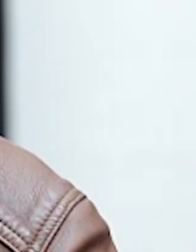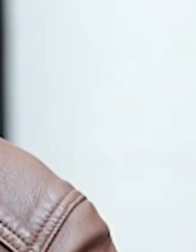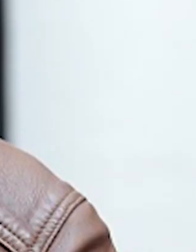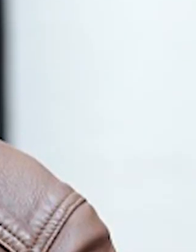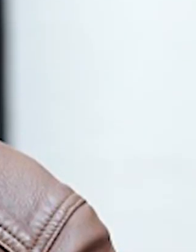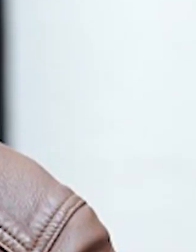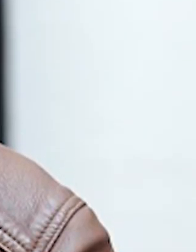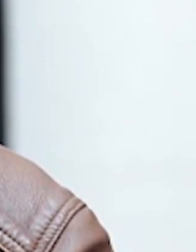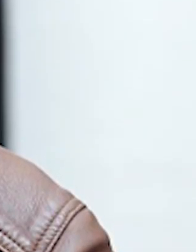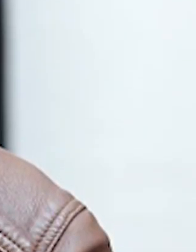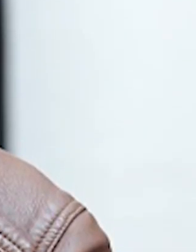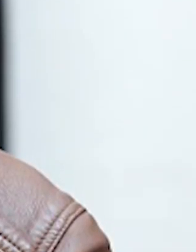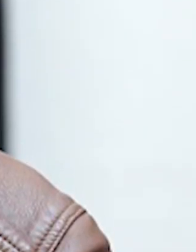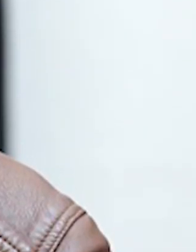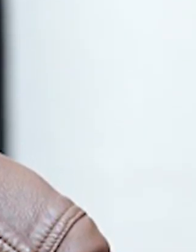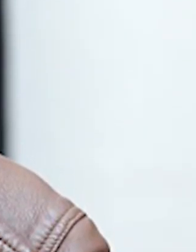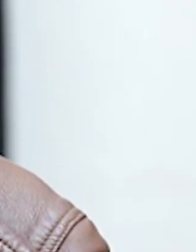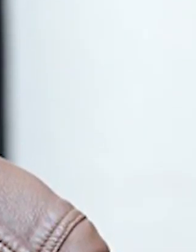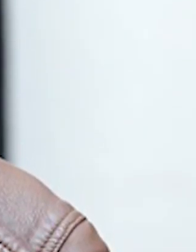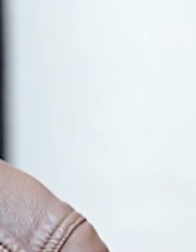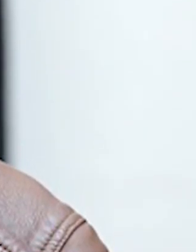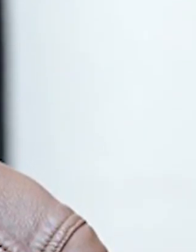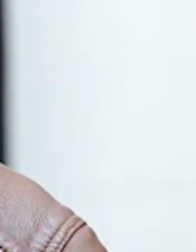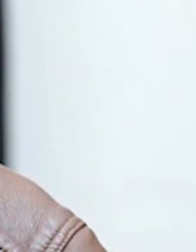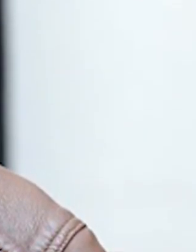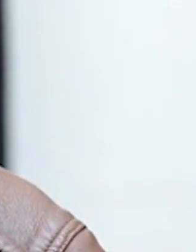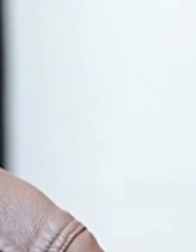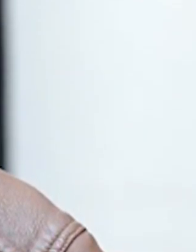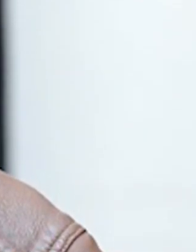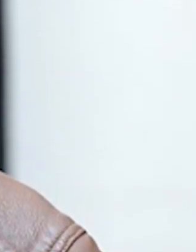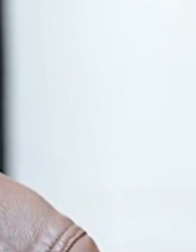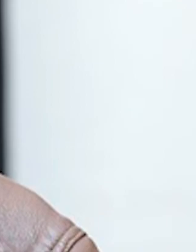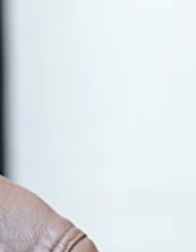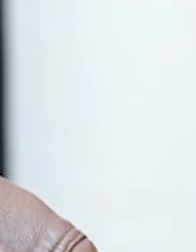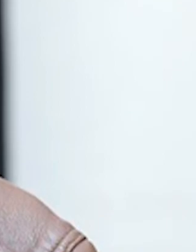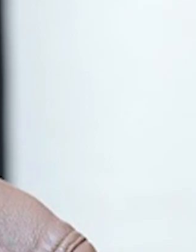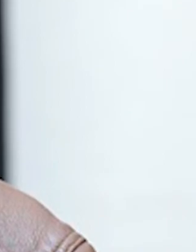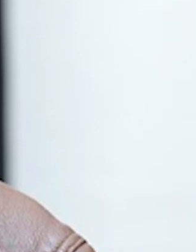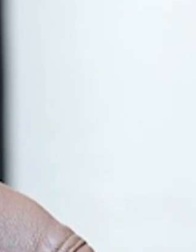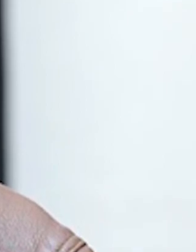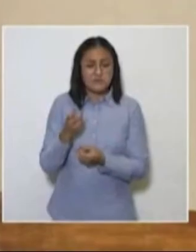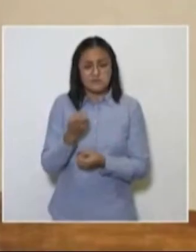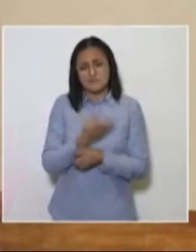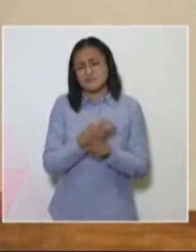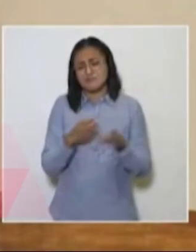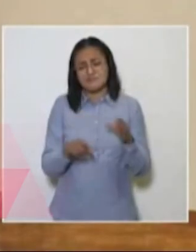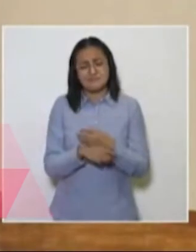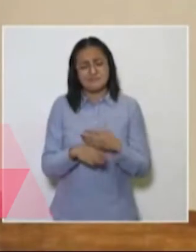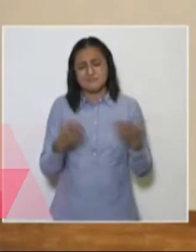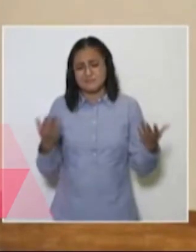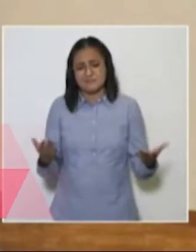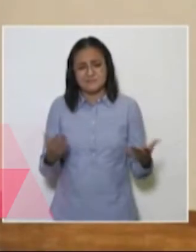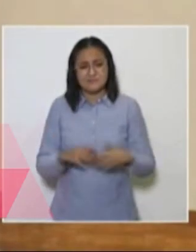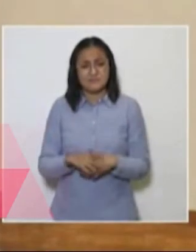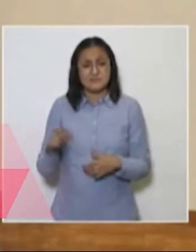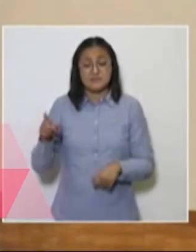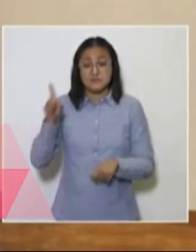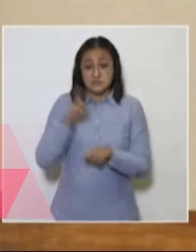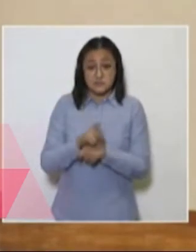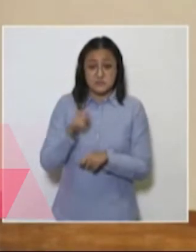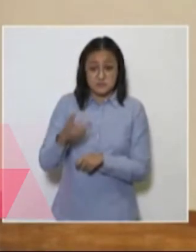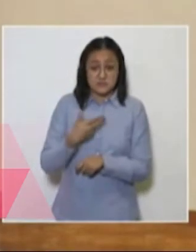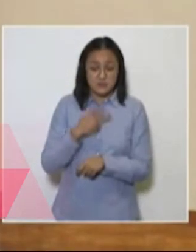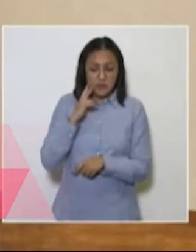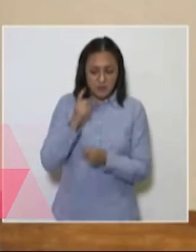de cara a las asambleas distritales para nombrar a los consejeros estatales de Morena a fin de mes. El día que auditen el